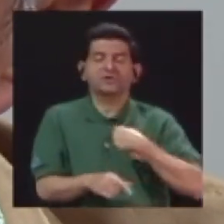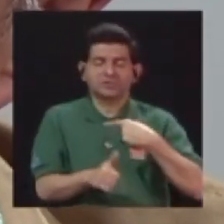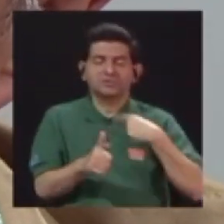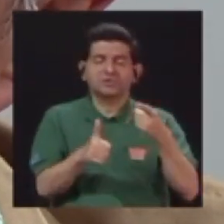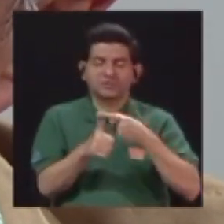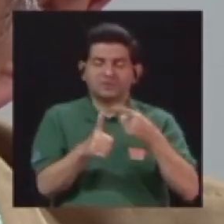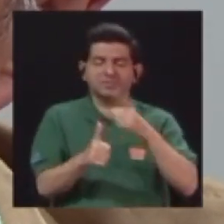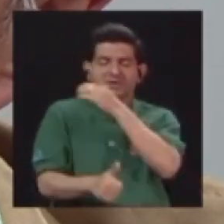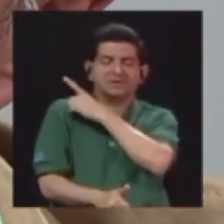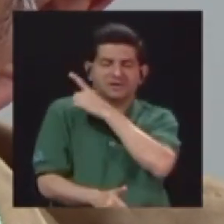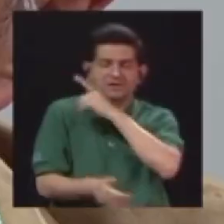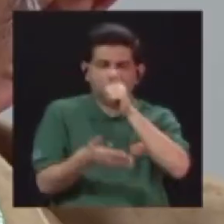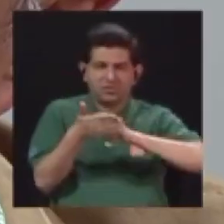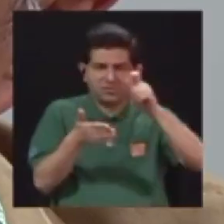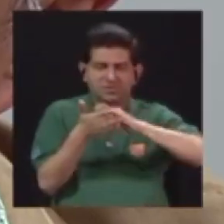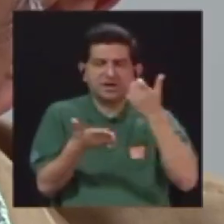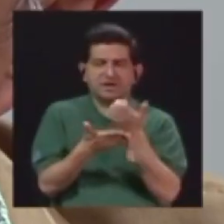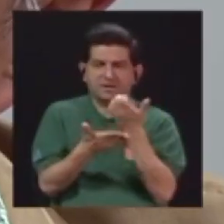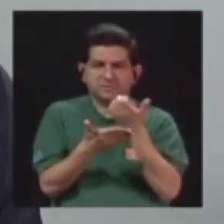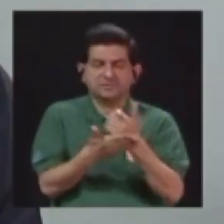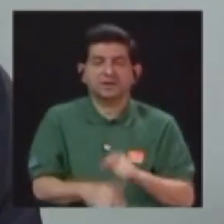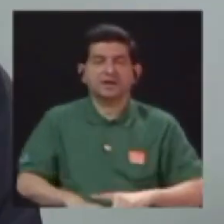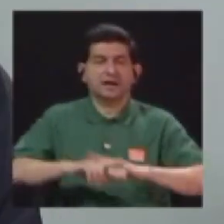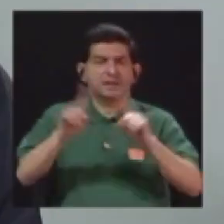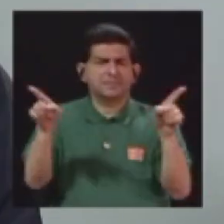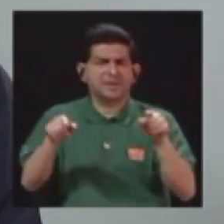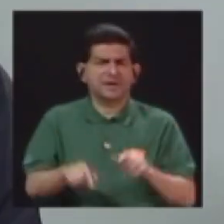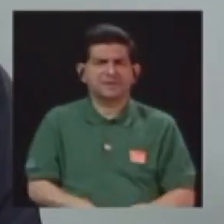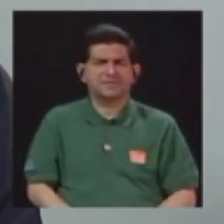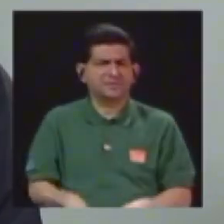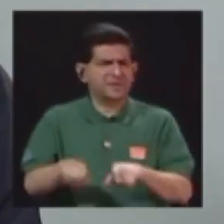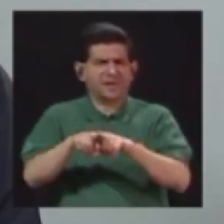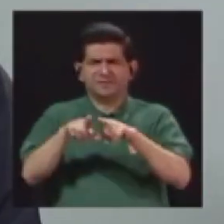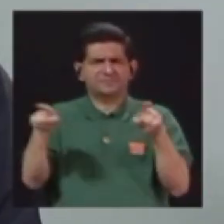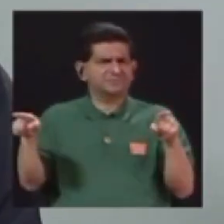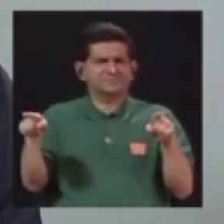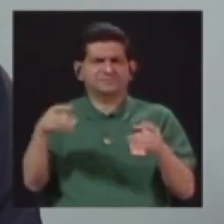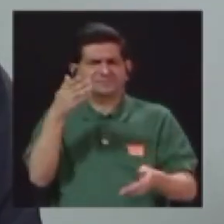de la Escuela de Economía como tal. Pero tampoco duró mucho